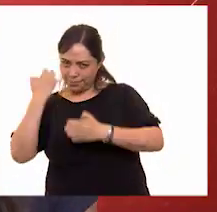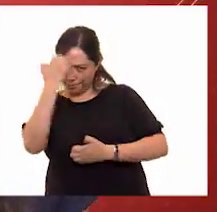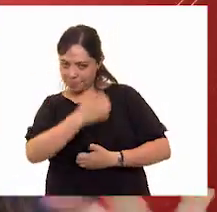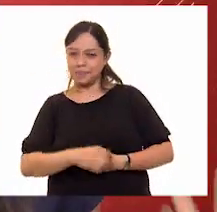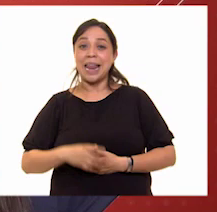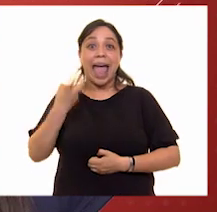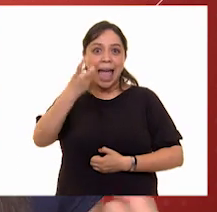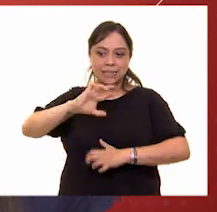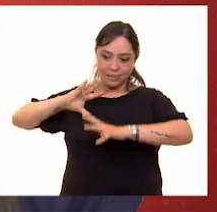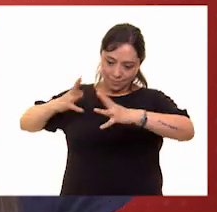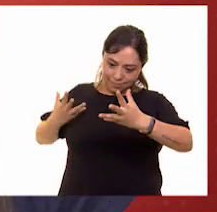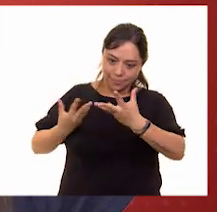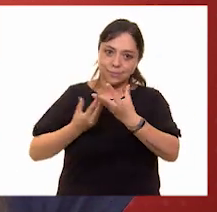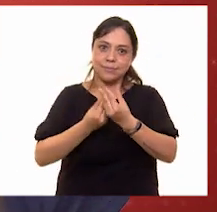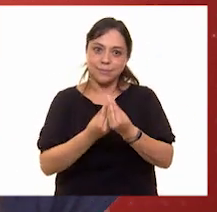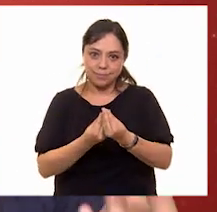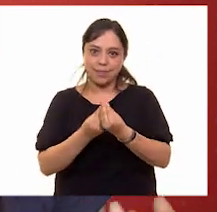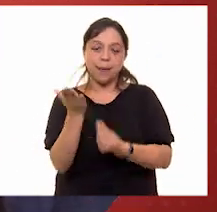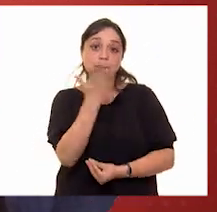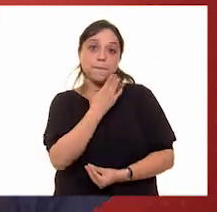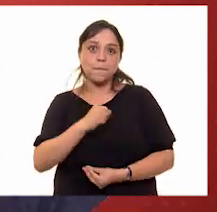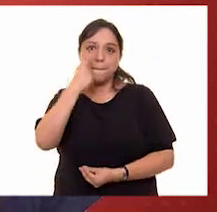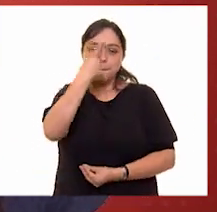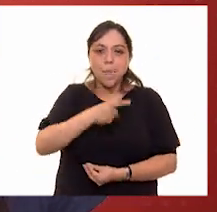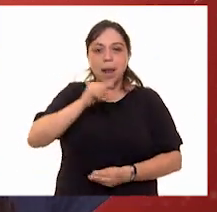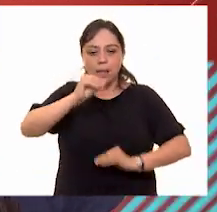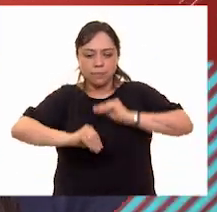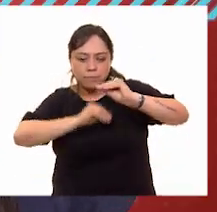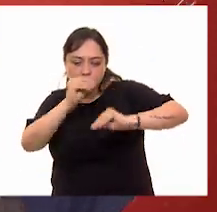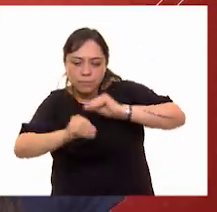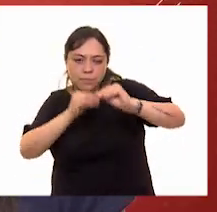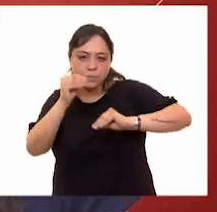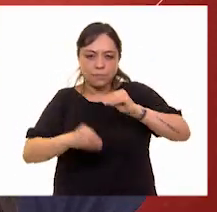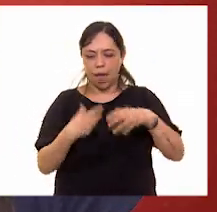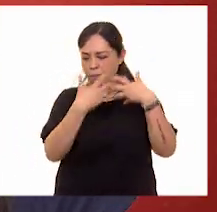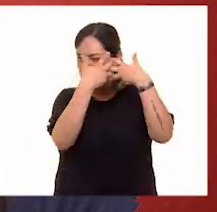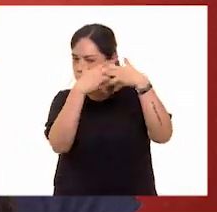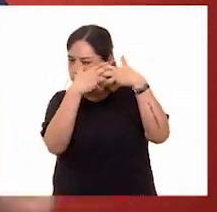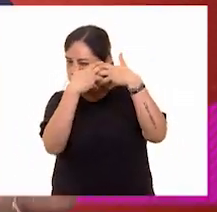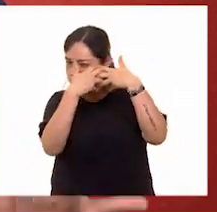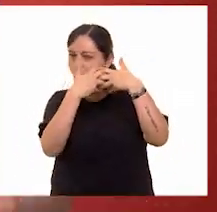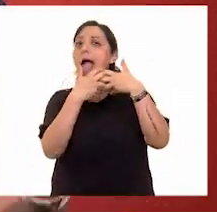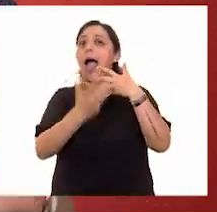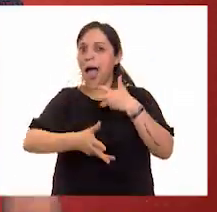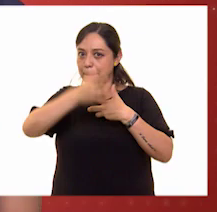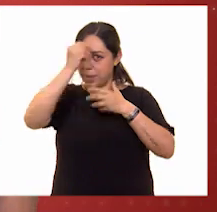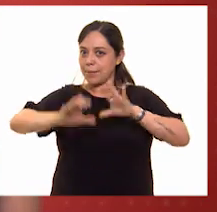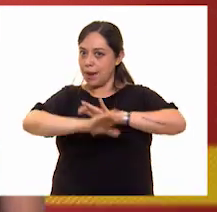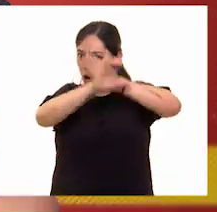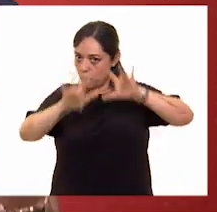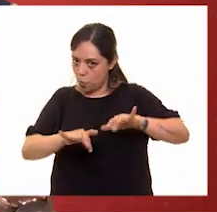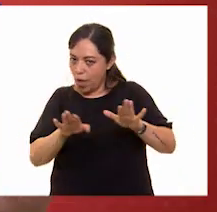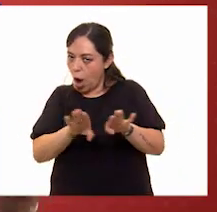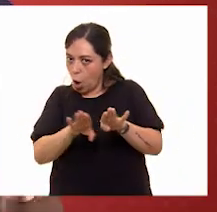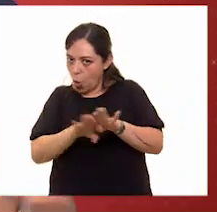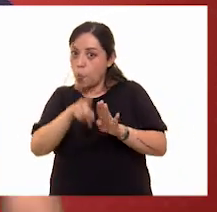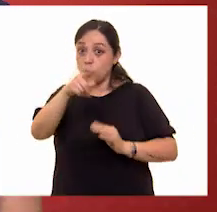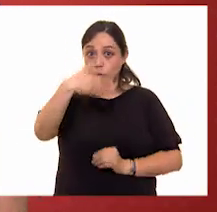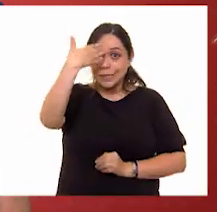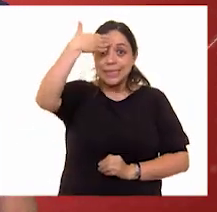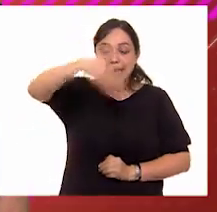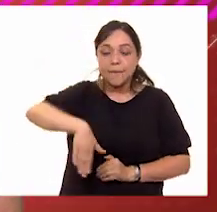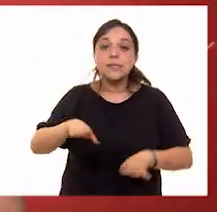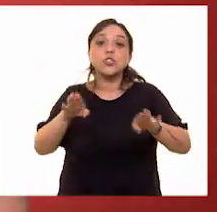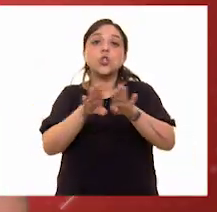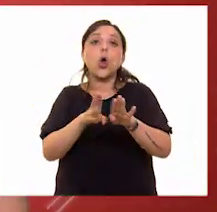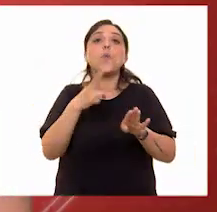Todas estas son habilidades relevantes para desarrollar el pensamiento lógico y computacional. Ahora también saben cómo funciona el